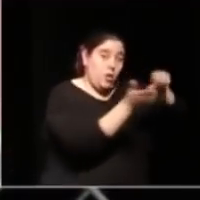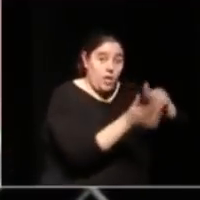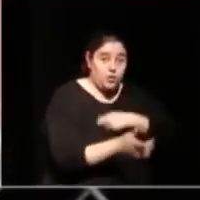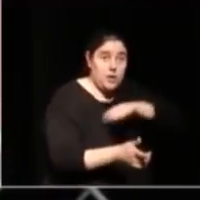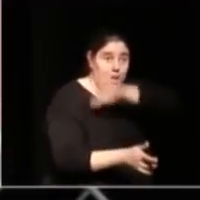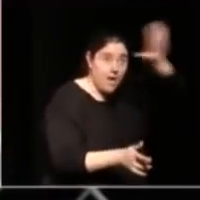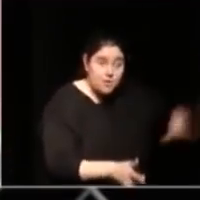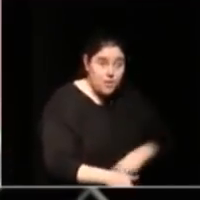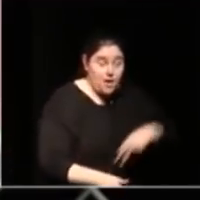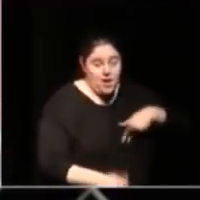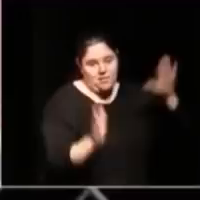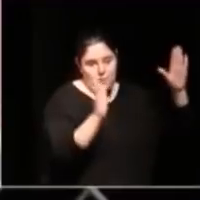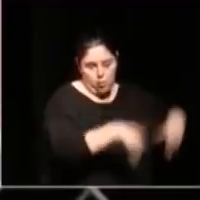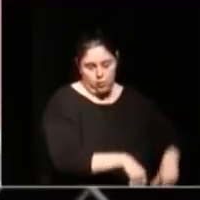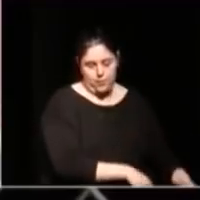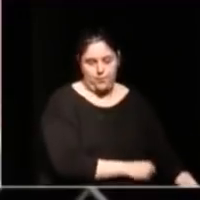Estado.